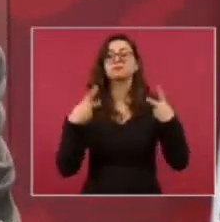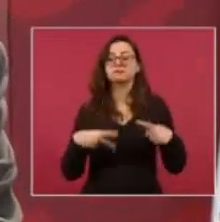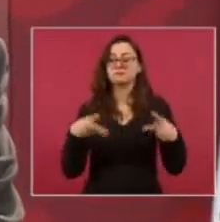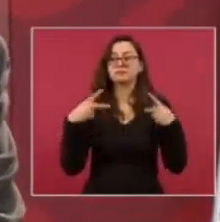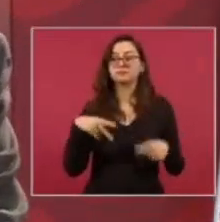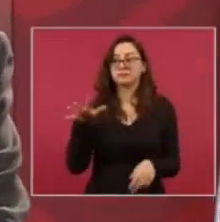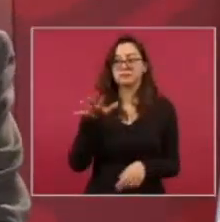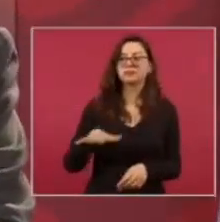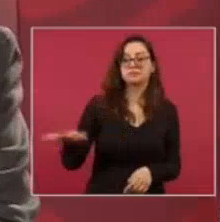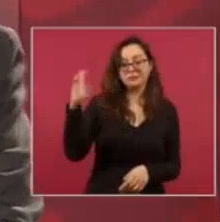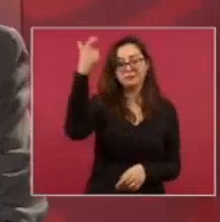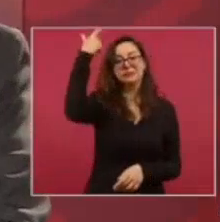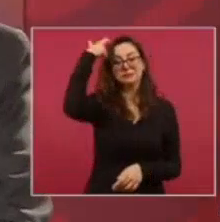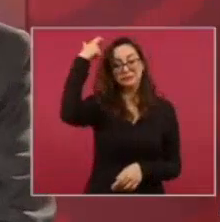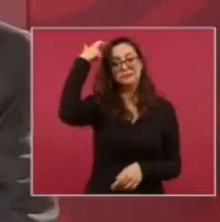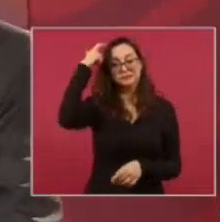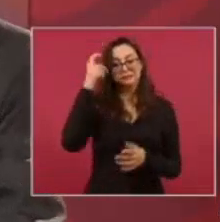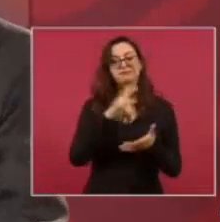hay un cambio de mentalidad,